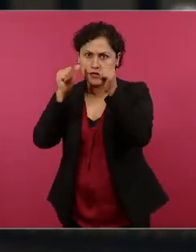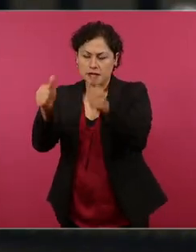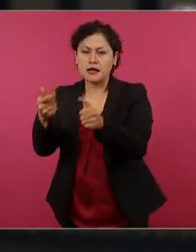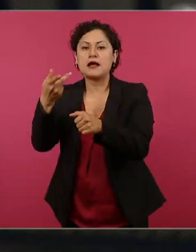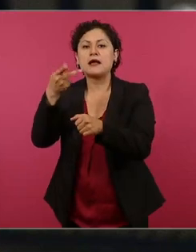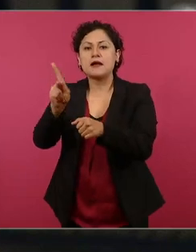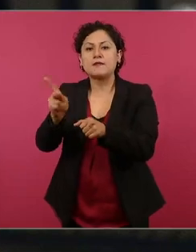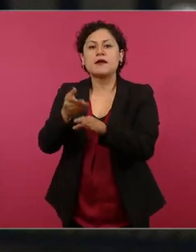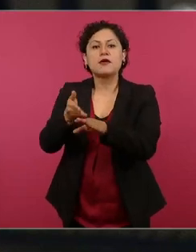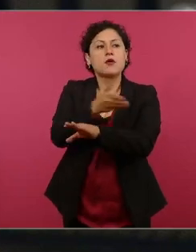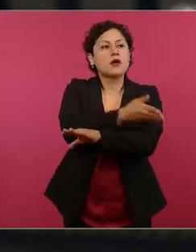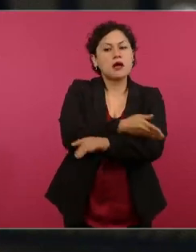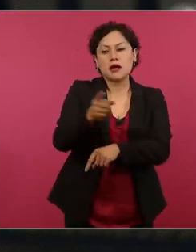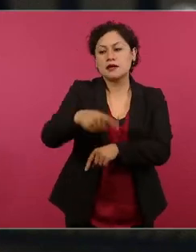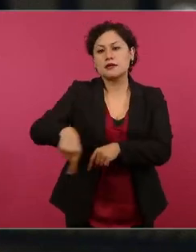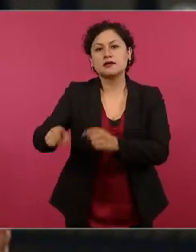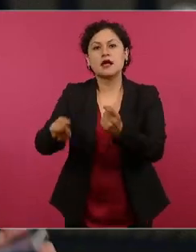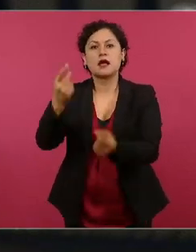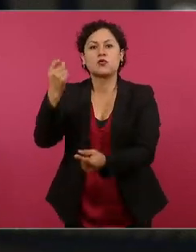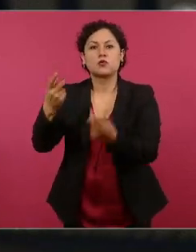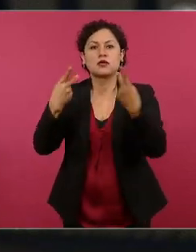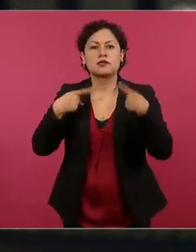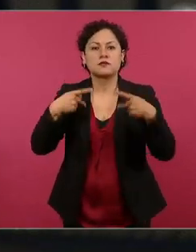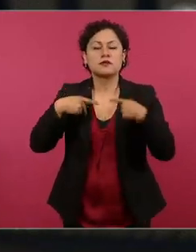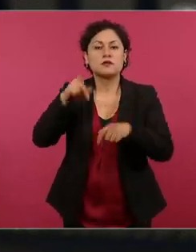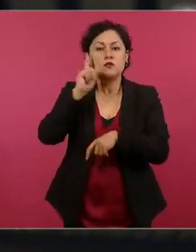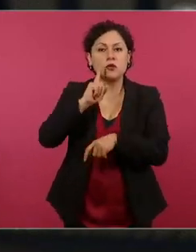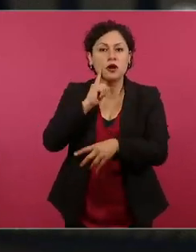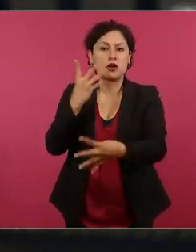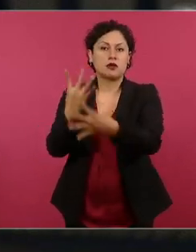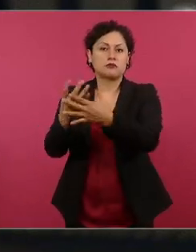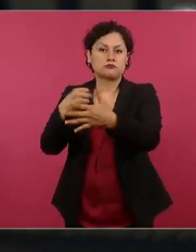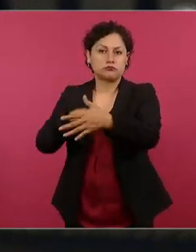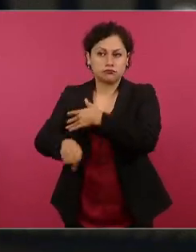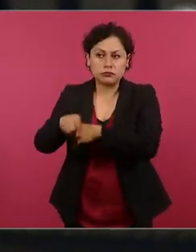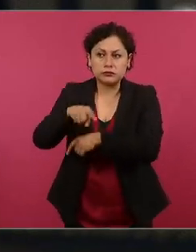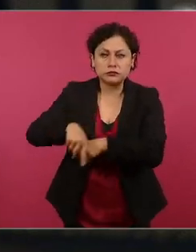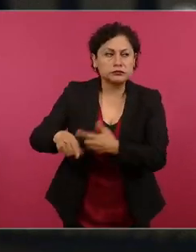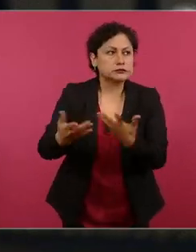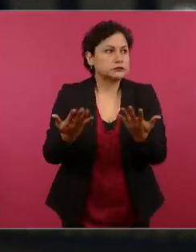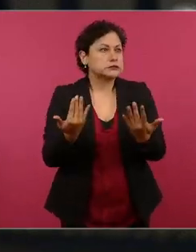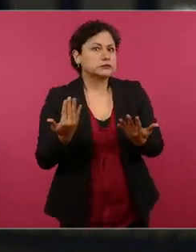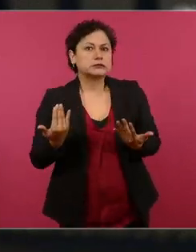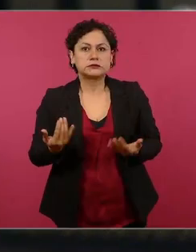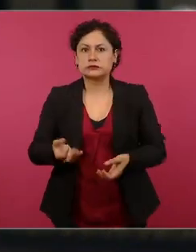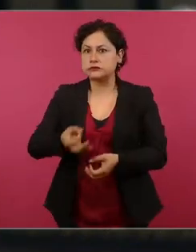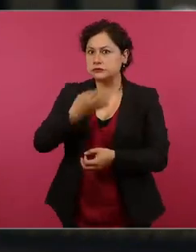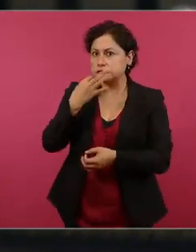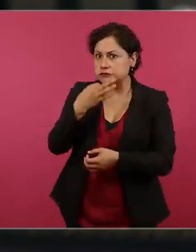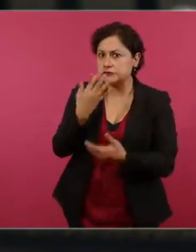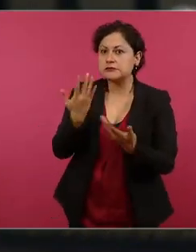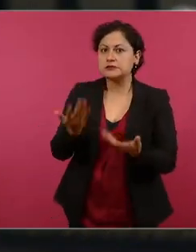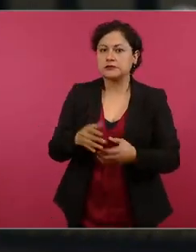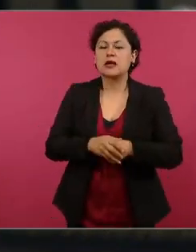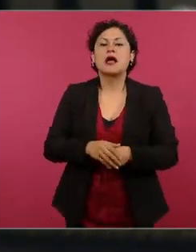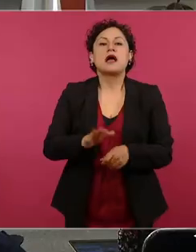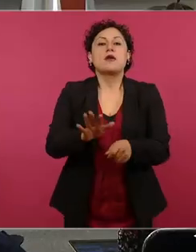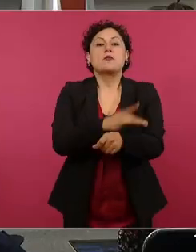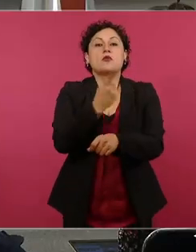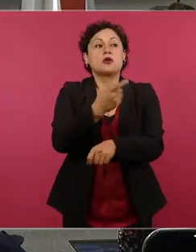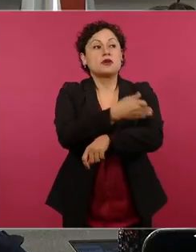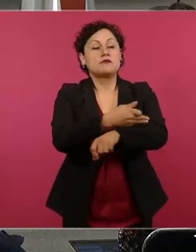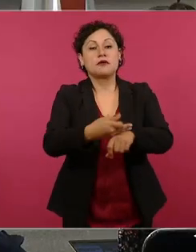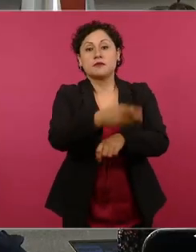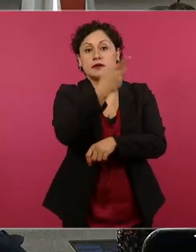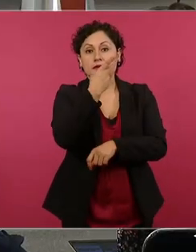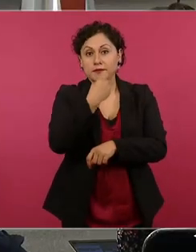de las presas, el no tener acceso a ciertas cuestiones a las que deben de tener acceso las mujeres, saber si en efecto encontrar… Ah, porque también los familiares decían que no